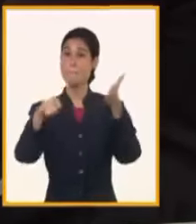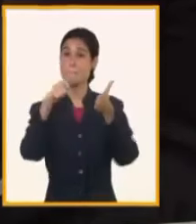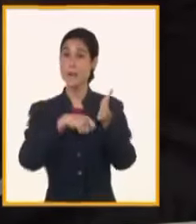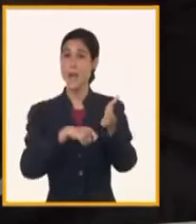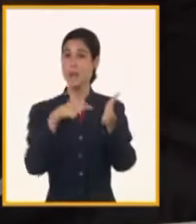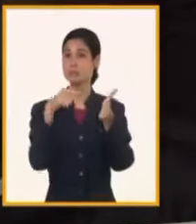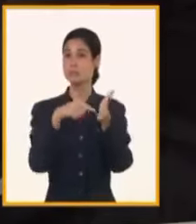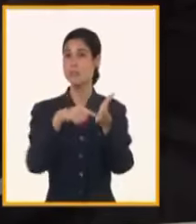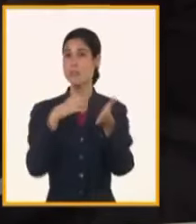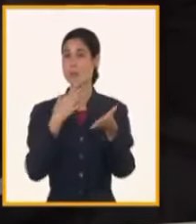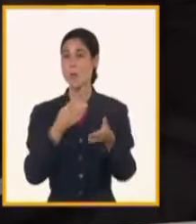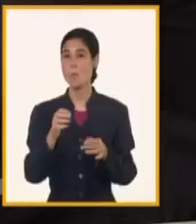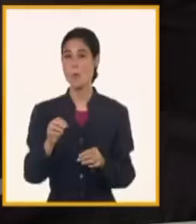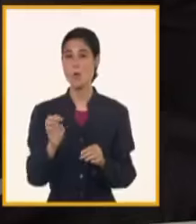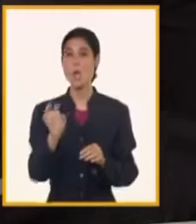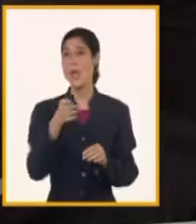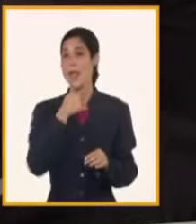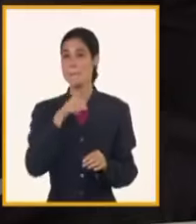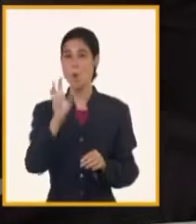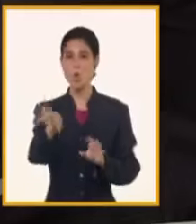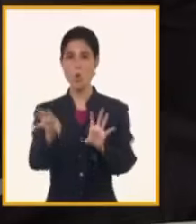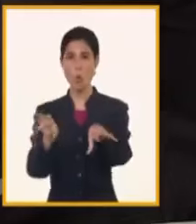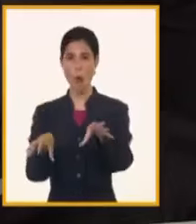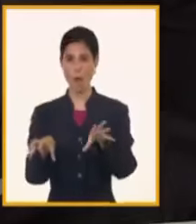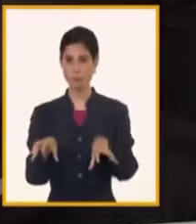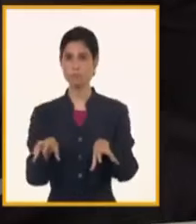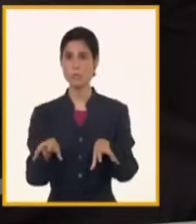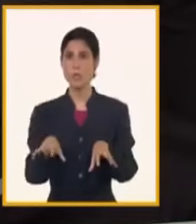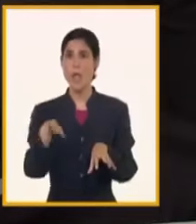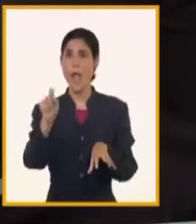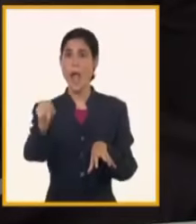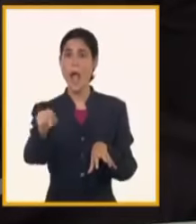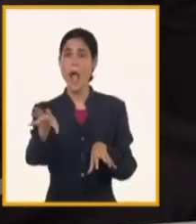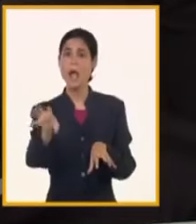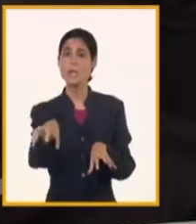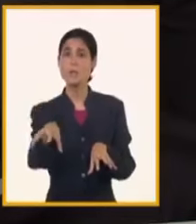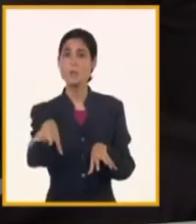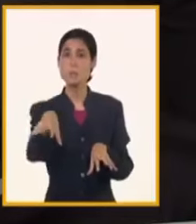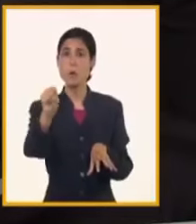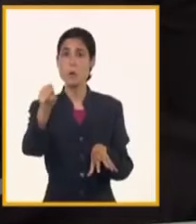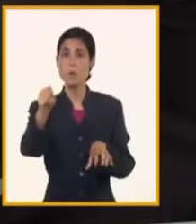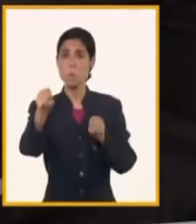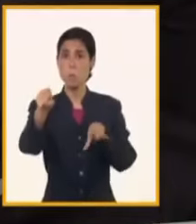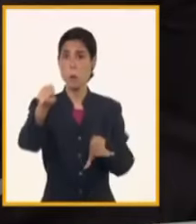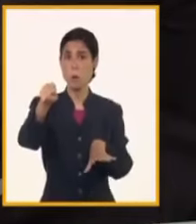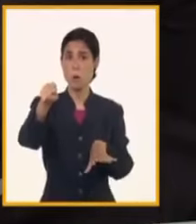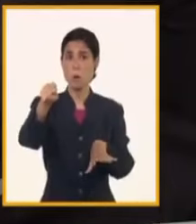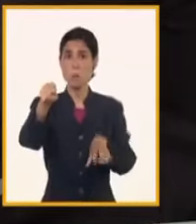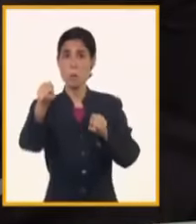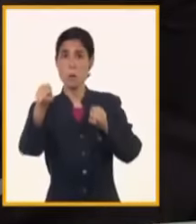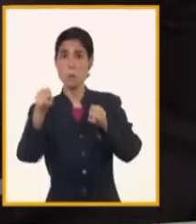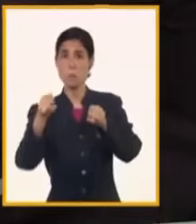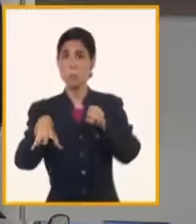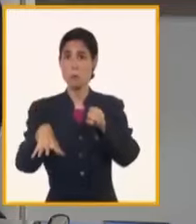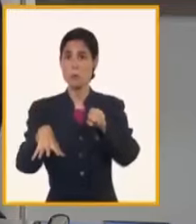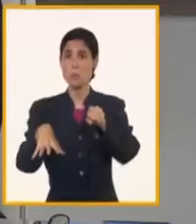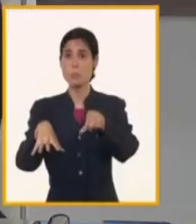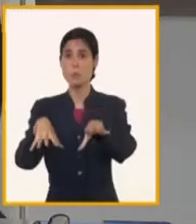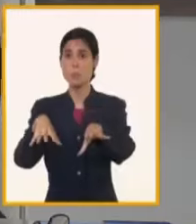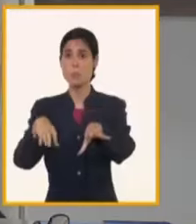la gran queja del interior del país Exactamente eso se ha explicado Por qué tantas horas y en otros lugares menos horas ex Exactamente eso lo hemos